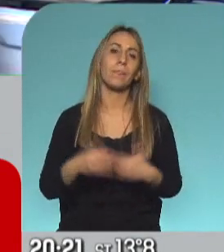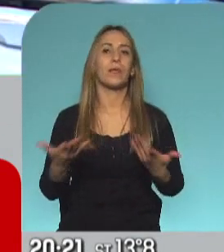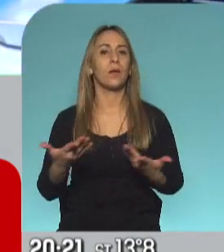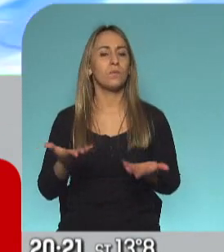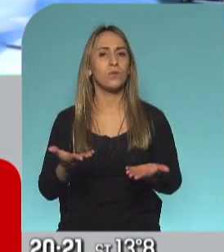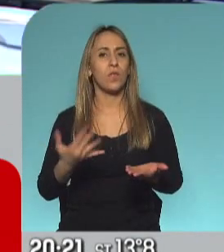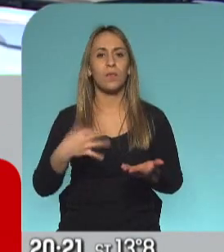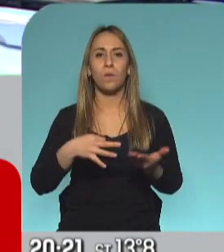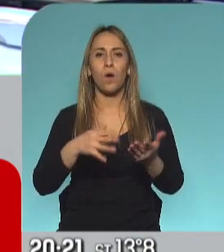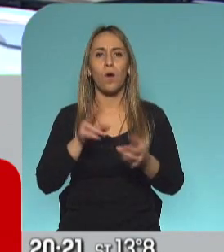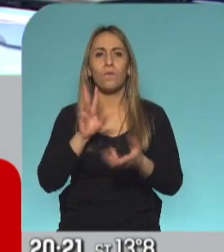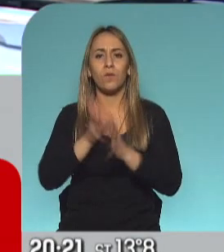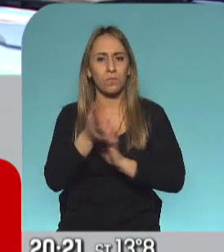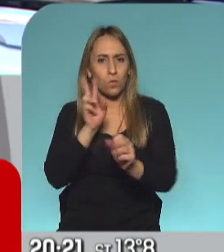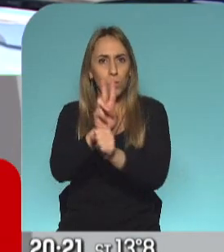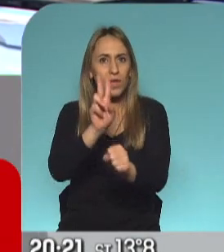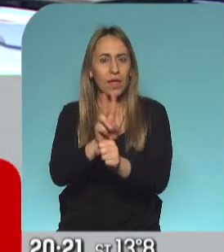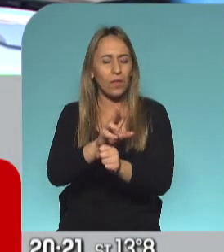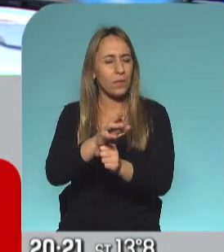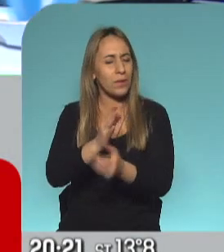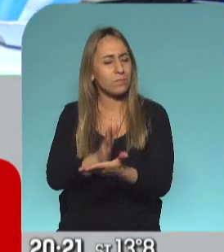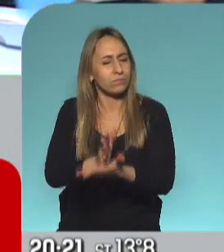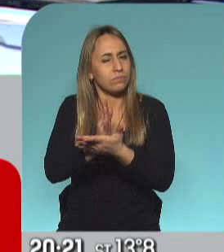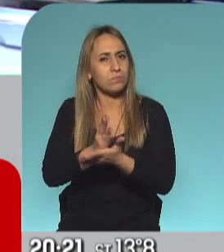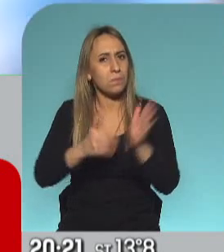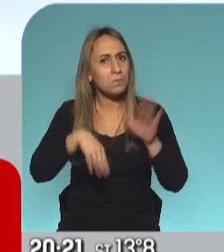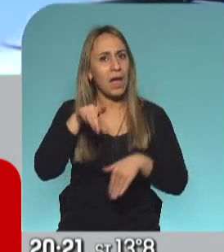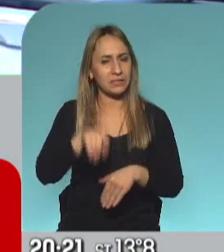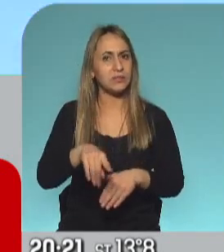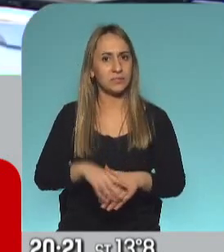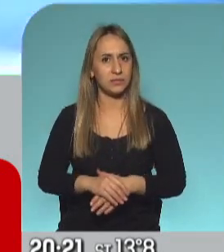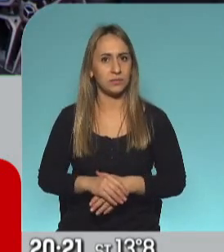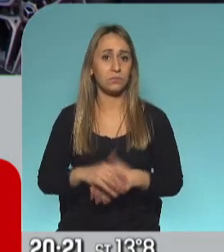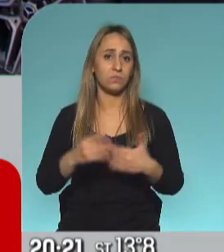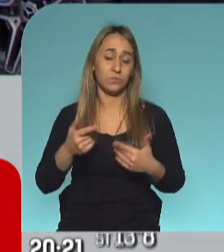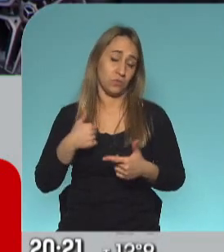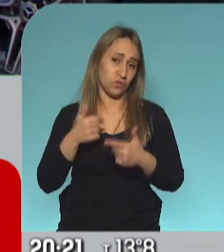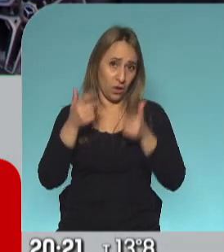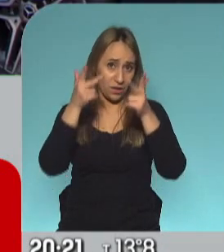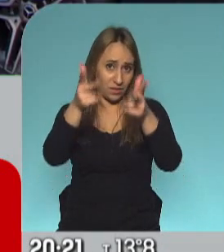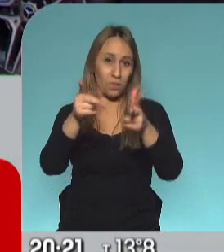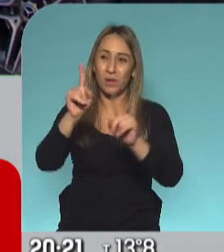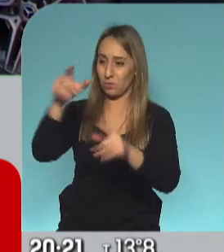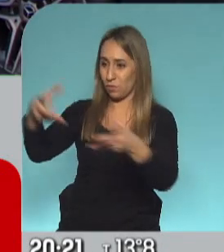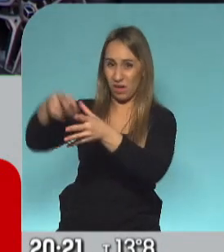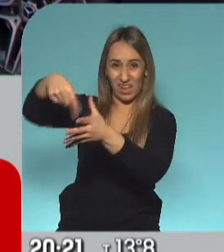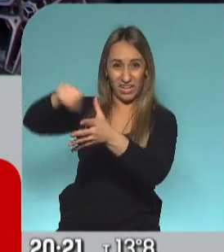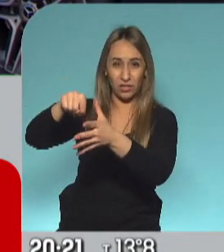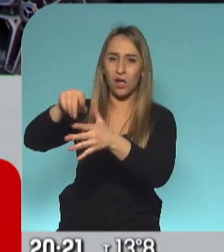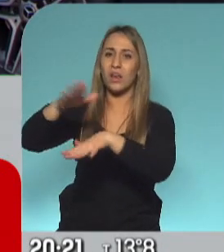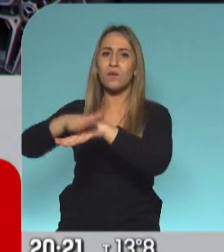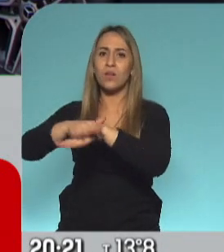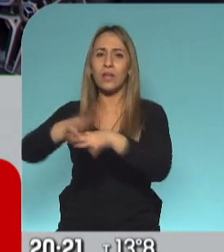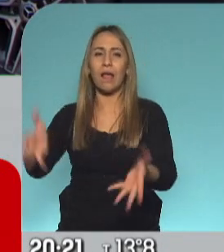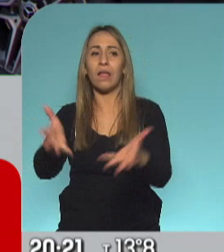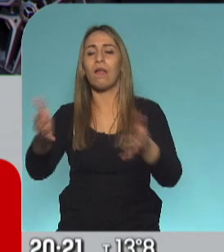extremar los cuidados y más en esta época. Y yo le diría a estos que promocionan estas cosas, no tengan